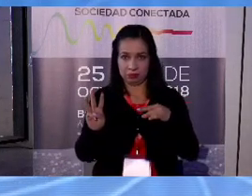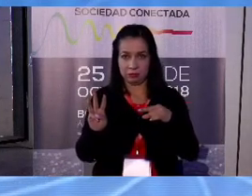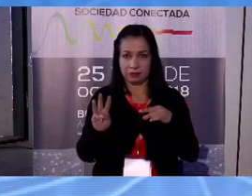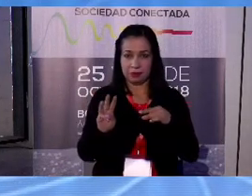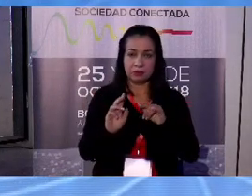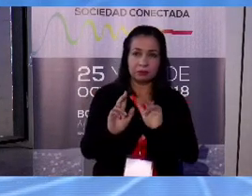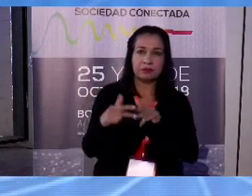congress.gov